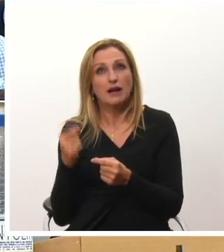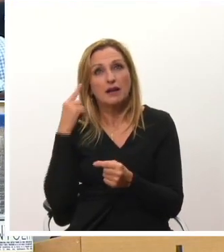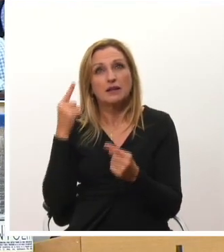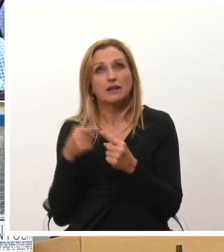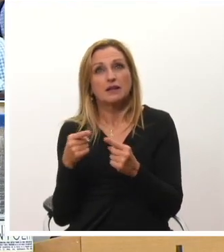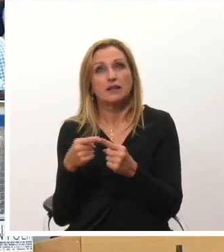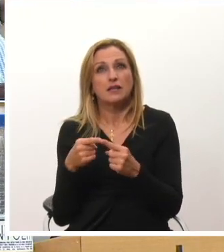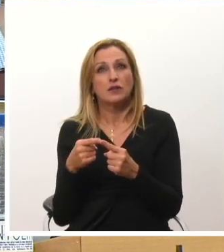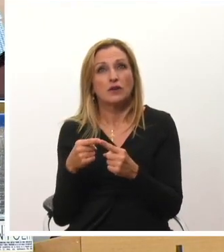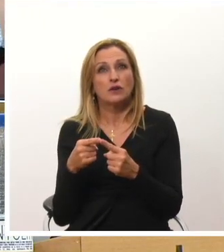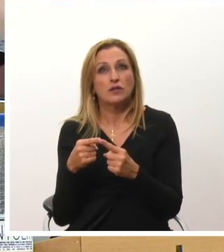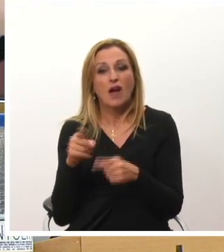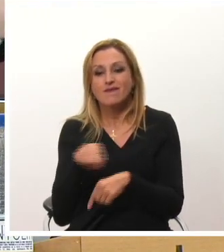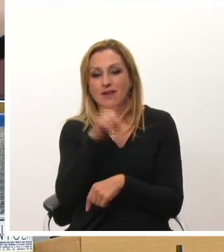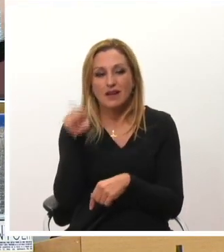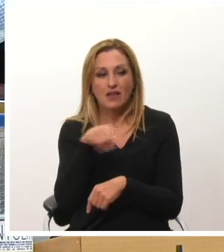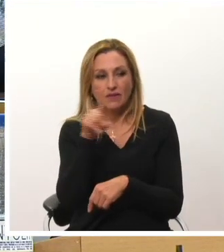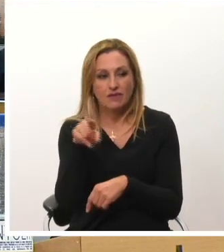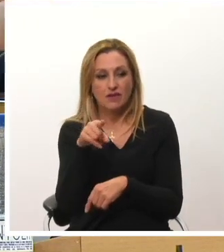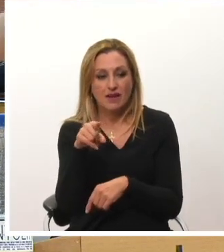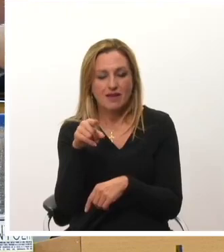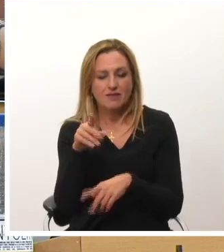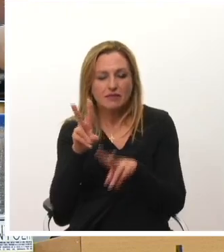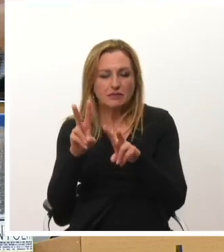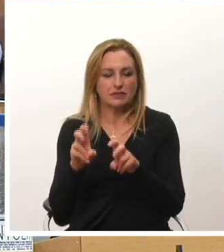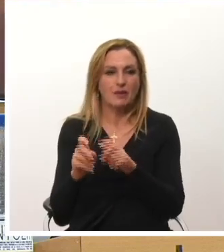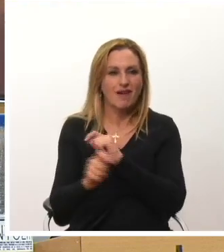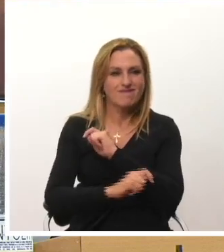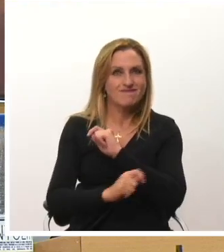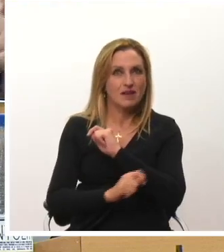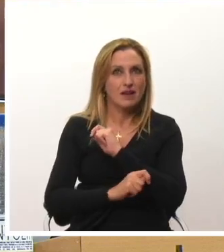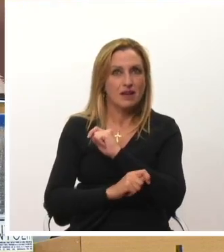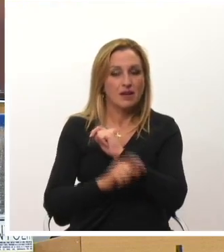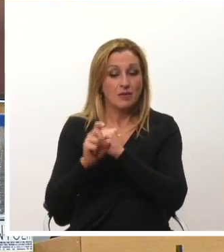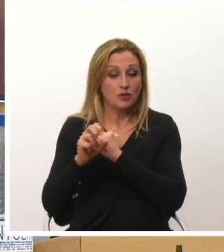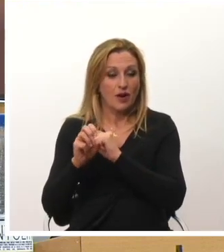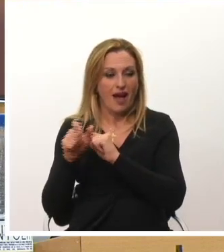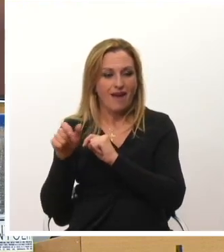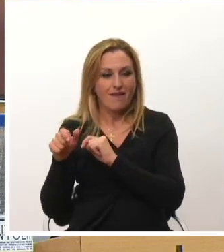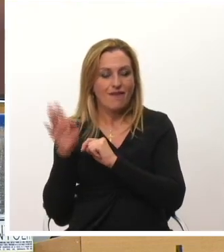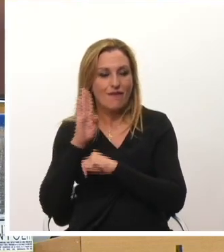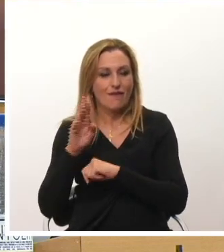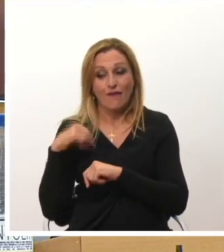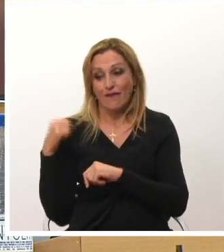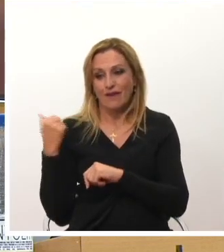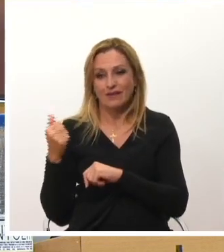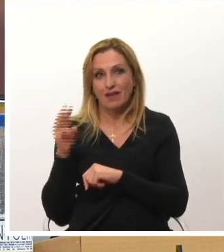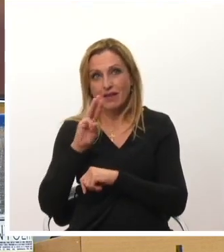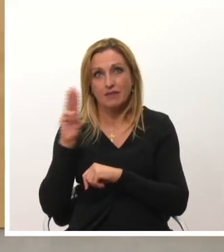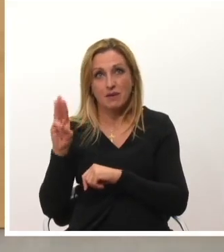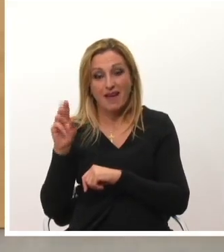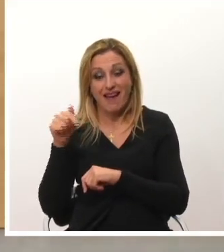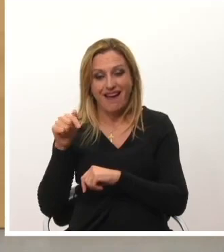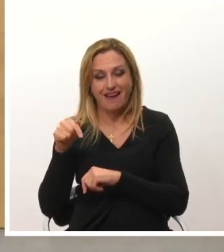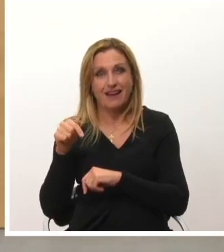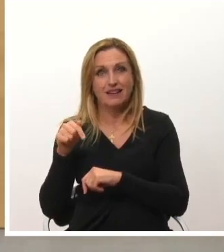José Ángel redondo de cierta canaña calaña gentuza del PP traducir en una comparecencia Pues nada Dice que